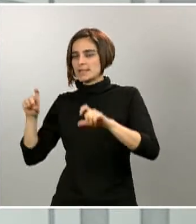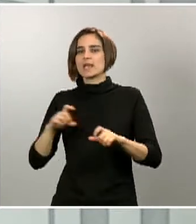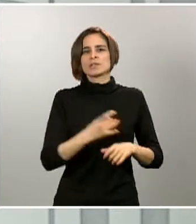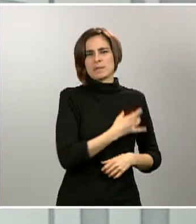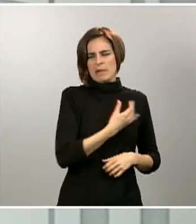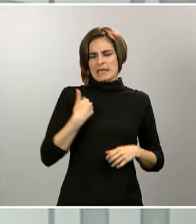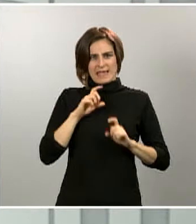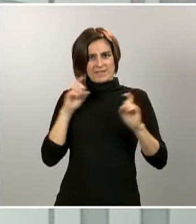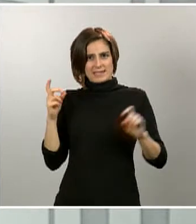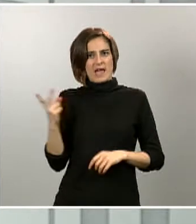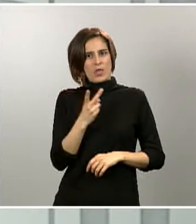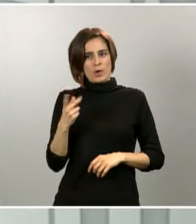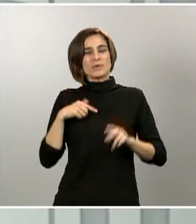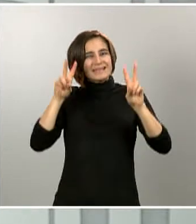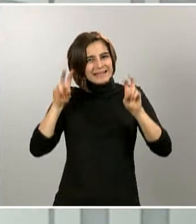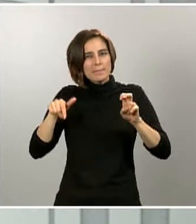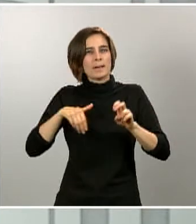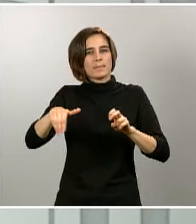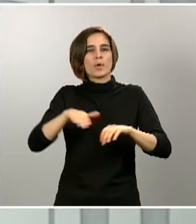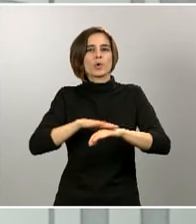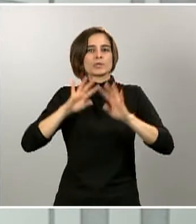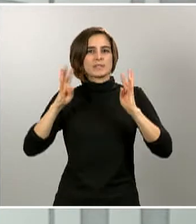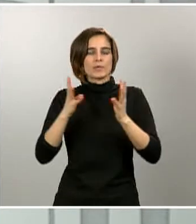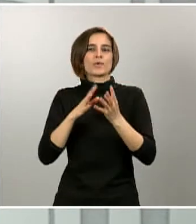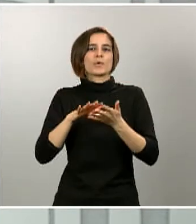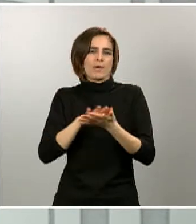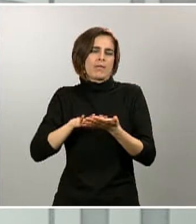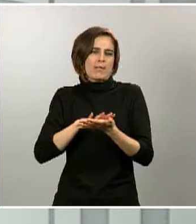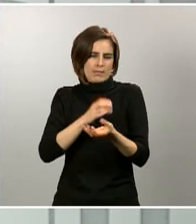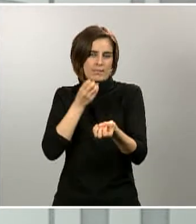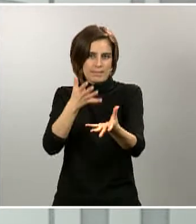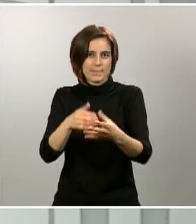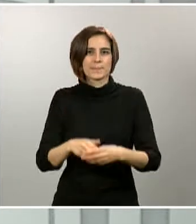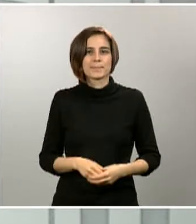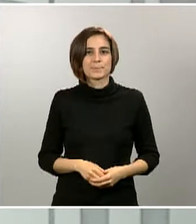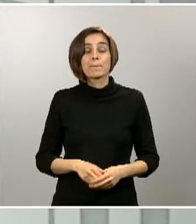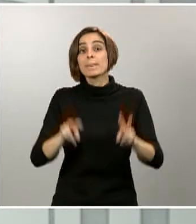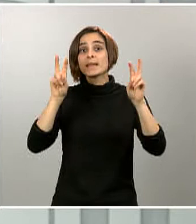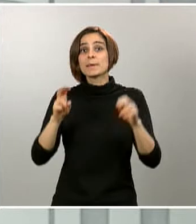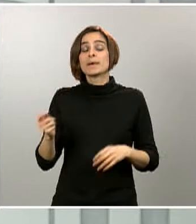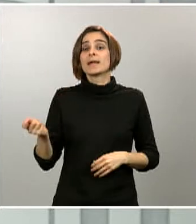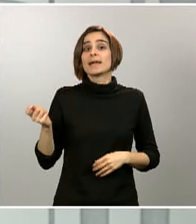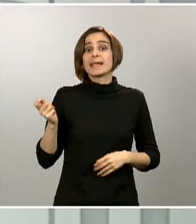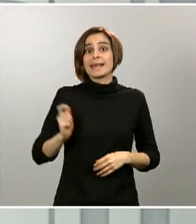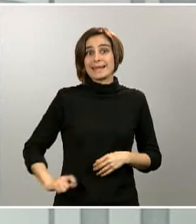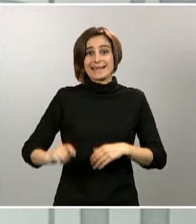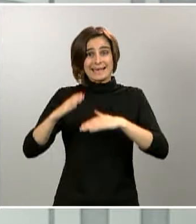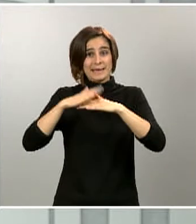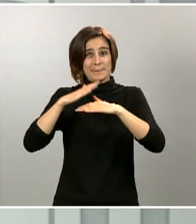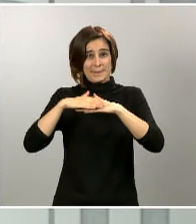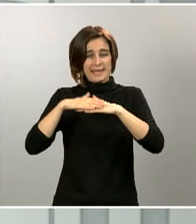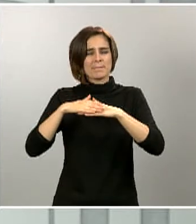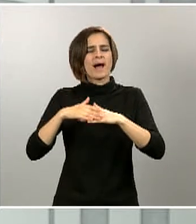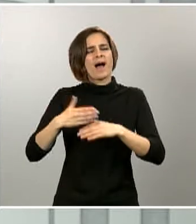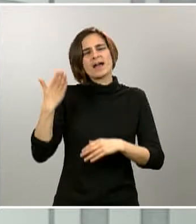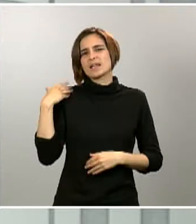En relación con la renta mínima, el presidente del Gobierno fue ayer absolutamente claro. Estamos trabajando en un